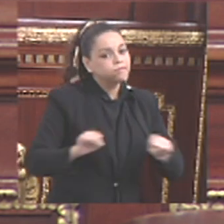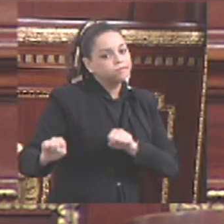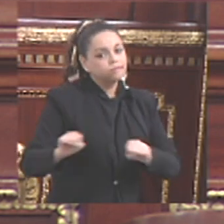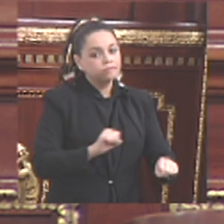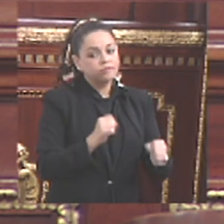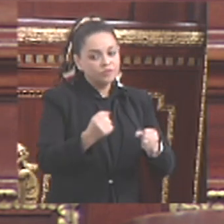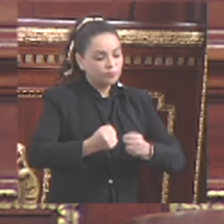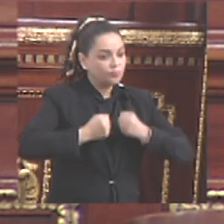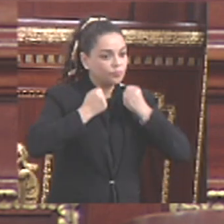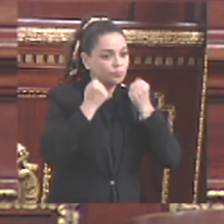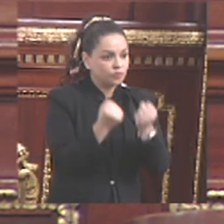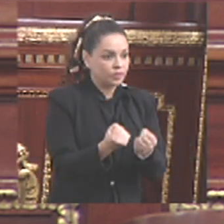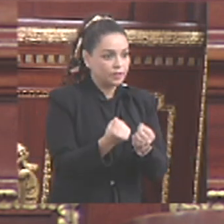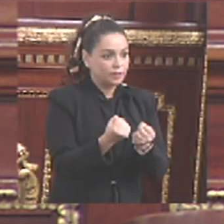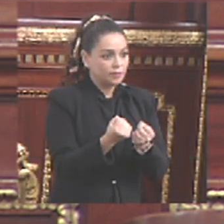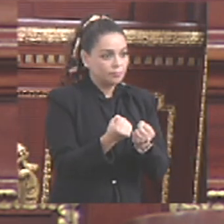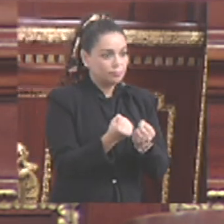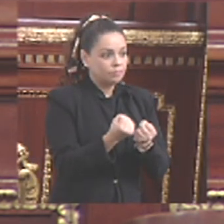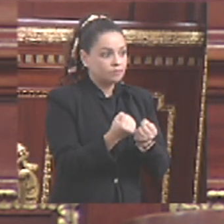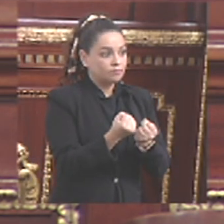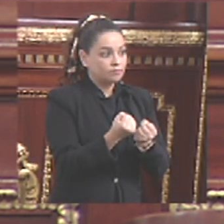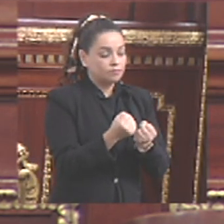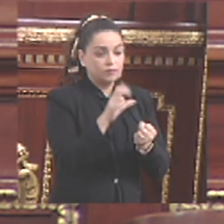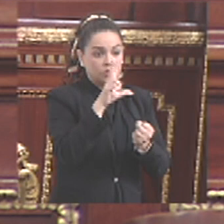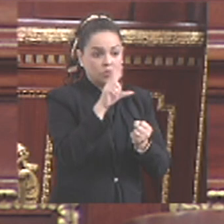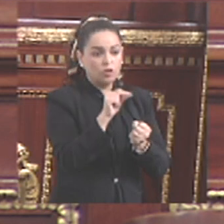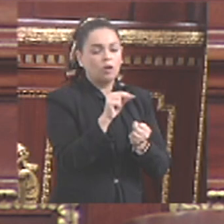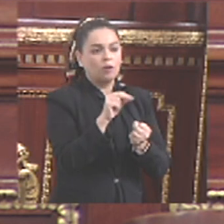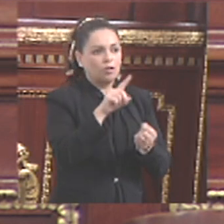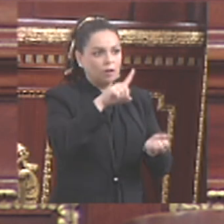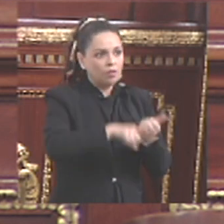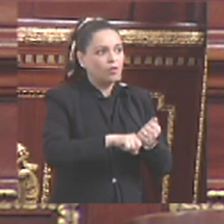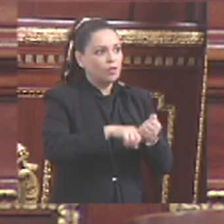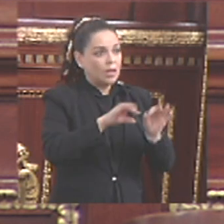la destrucción, sino en la solidaridad. Vimos cómo una